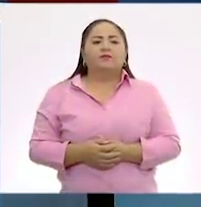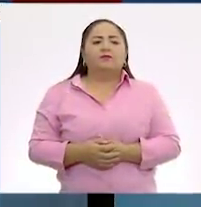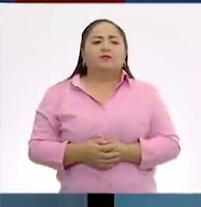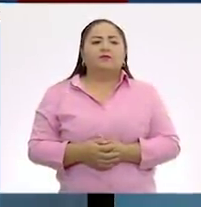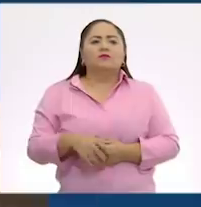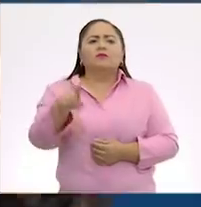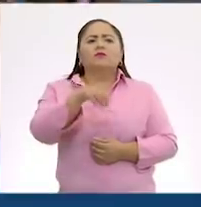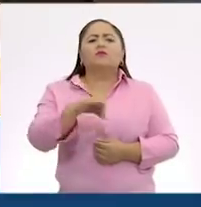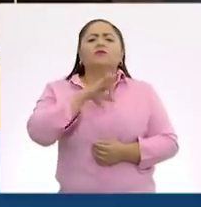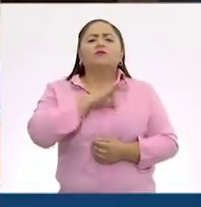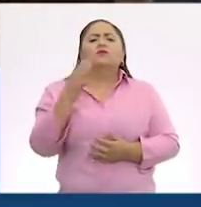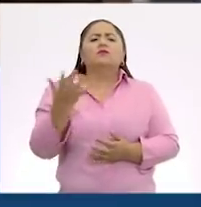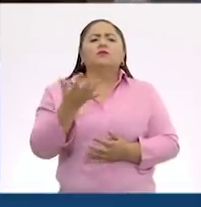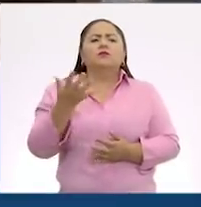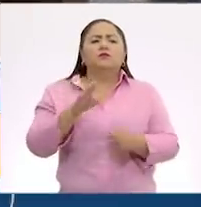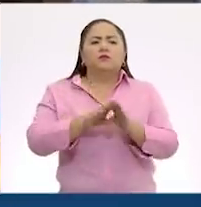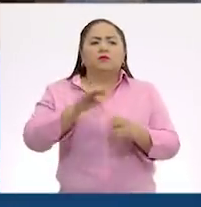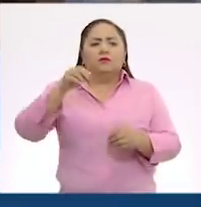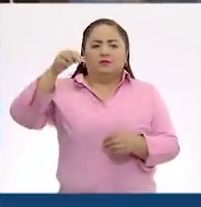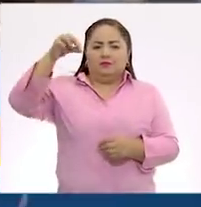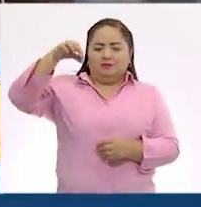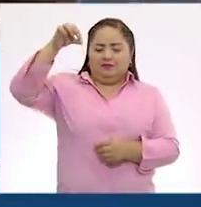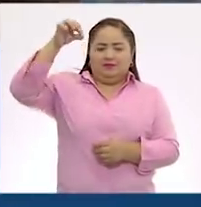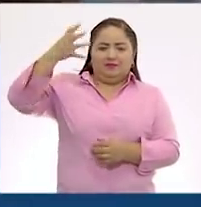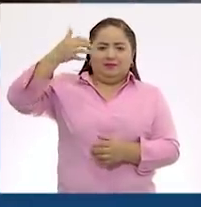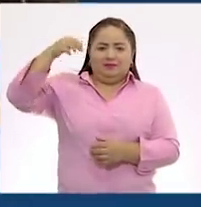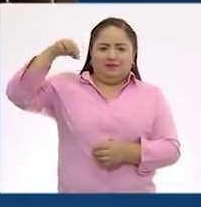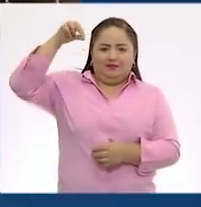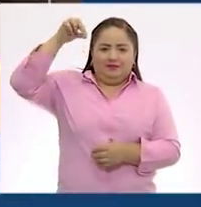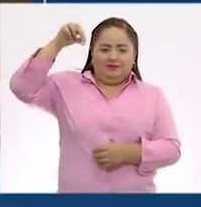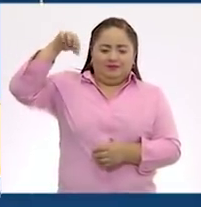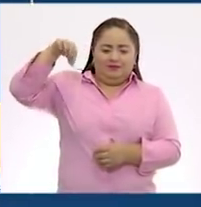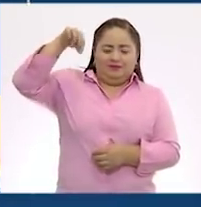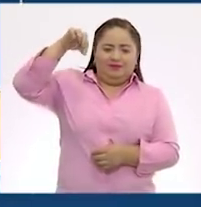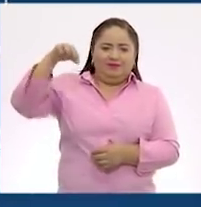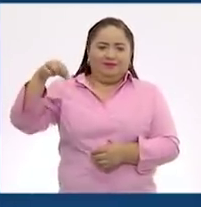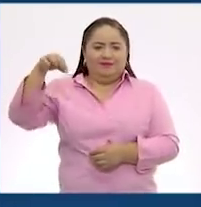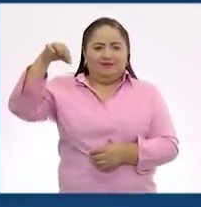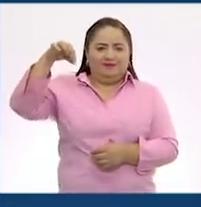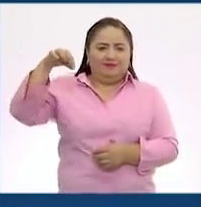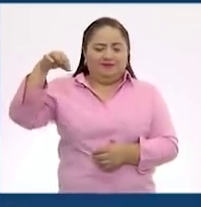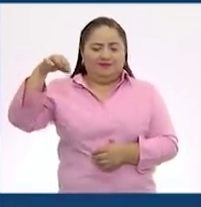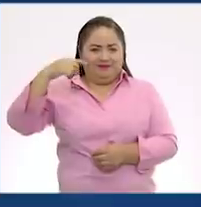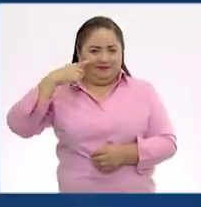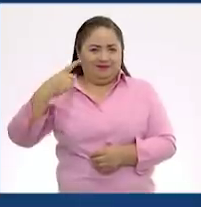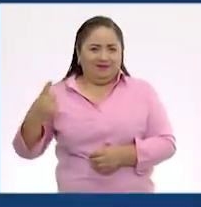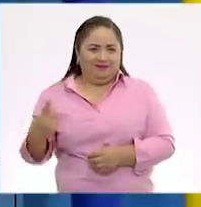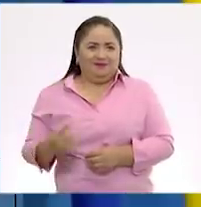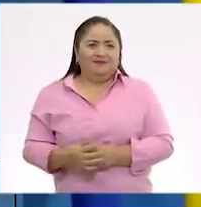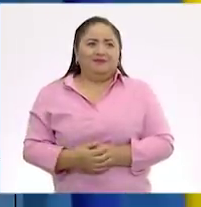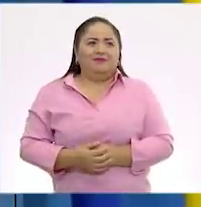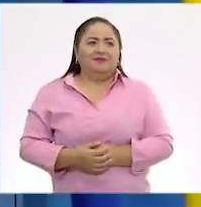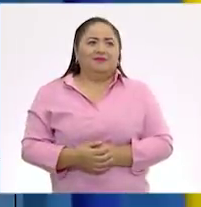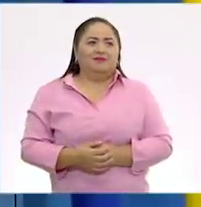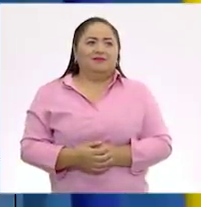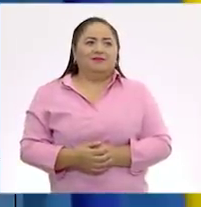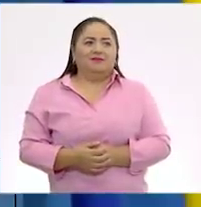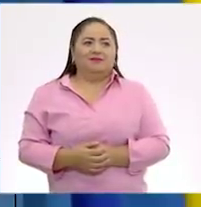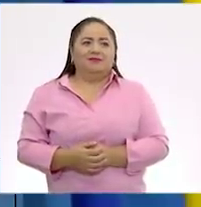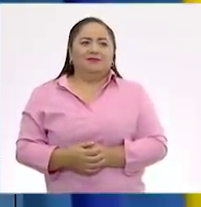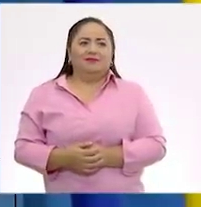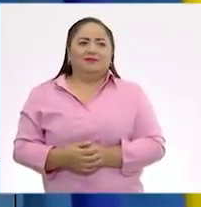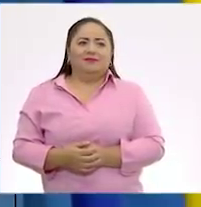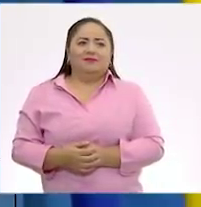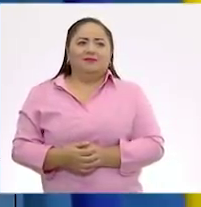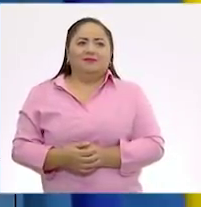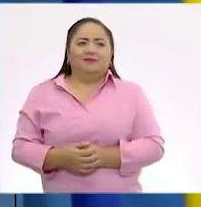lo que podemos hacer es mover el hilo de astado. Aquí, por ejemplo, quedó equilibrada, ¿no? ¿Qué es, tal? Aquí le faltaba realizando.